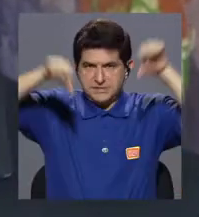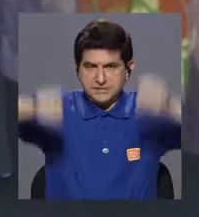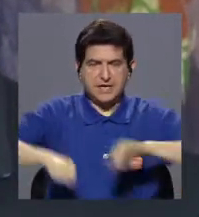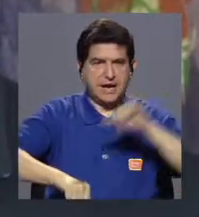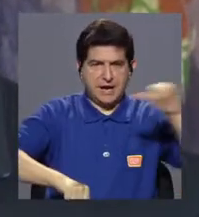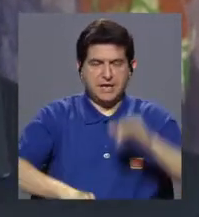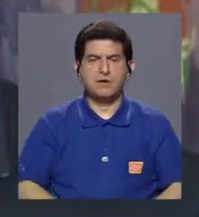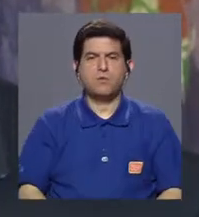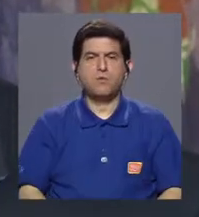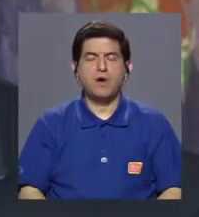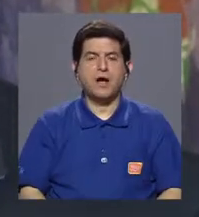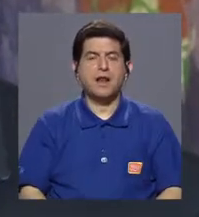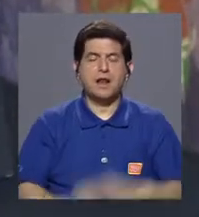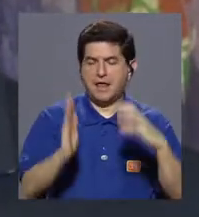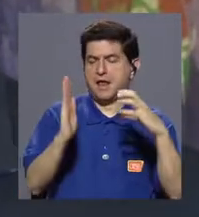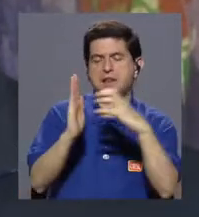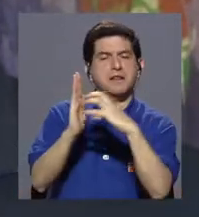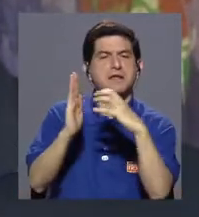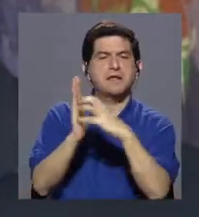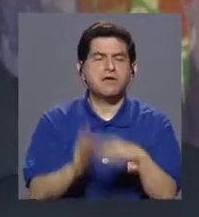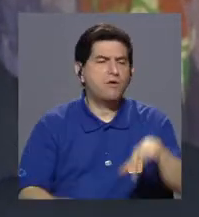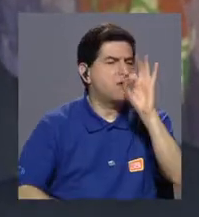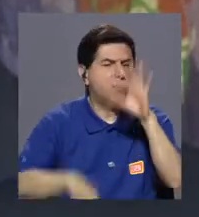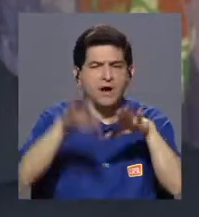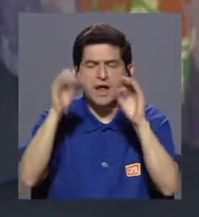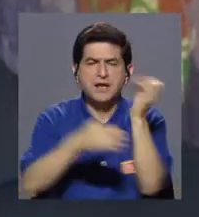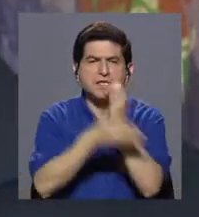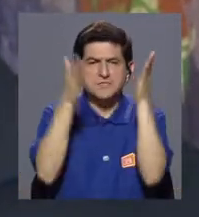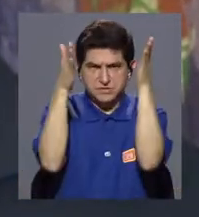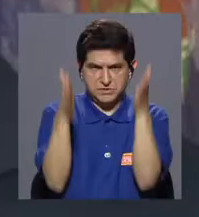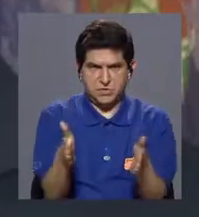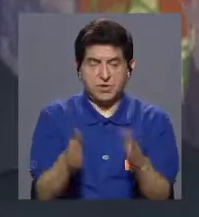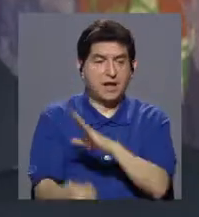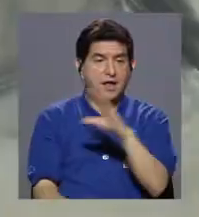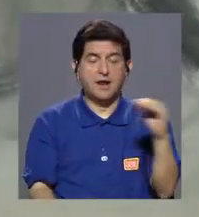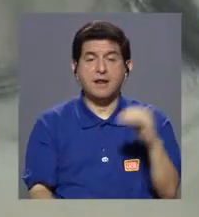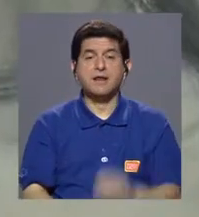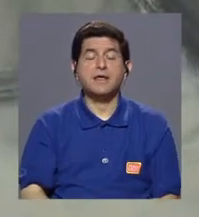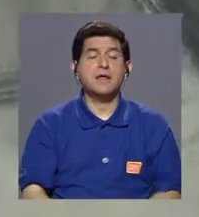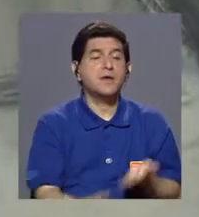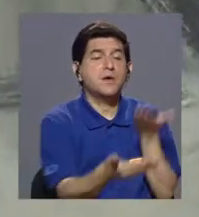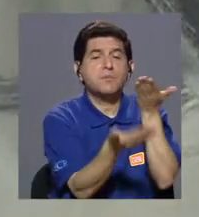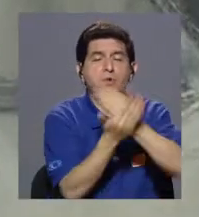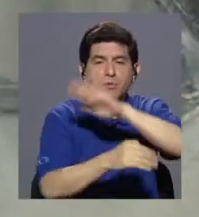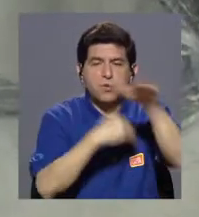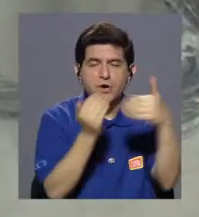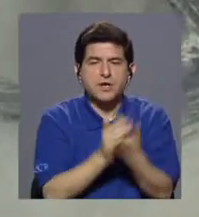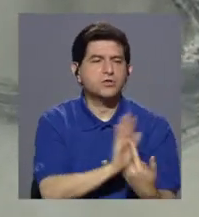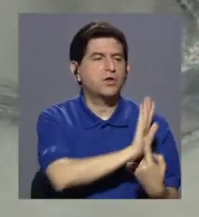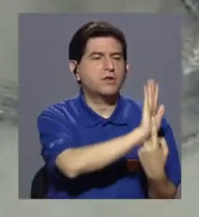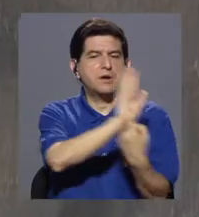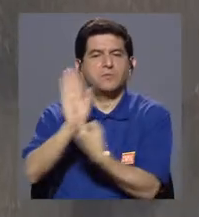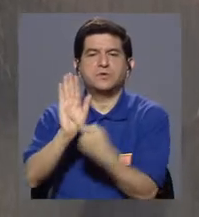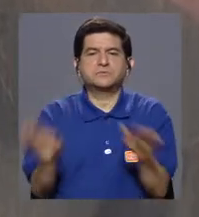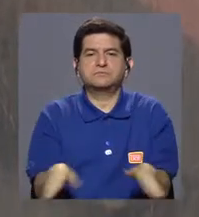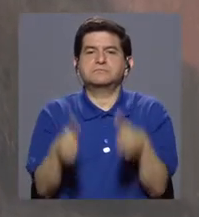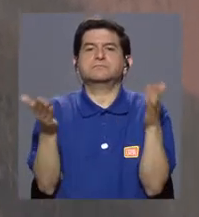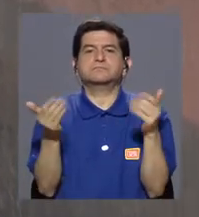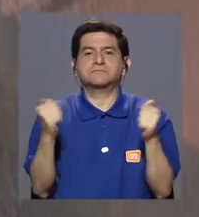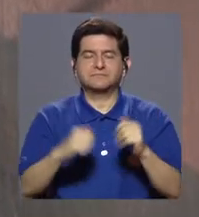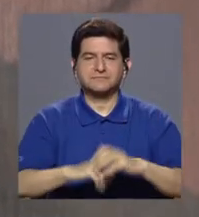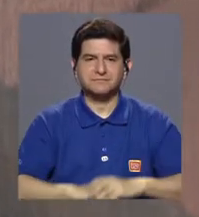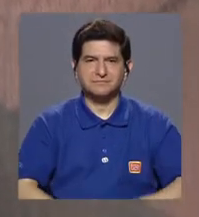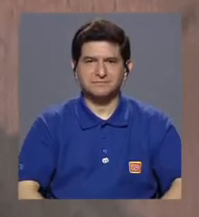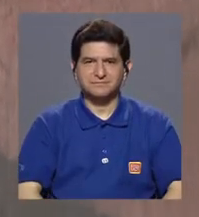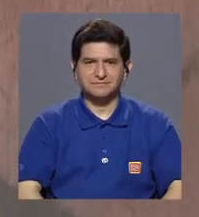pero también cómo hacemos los guiones, cómo seleccionamos a los artistas y cómo se plantea todo el montaje de la exposición.